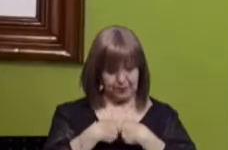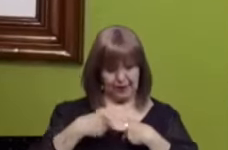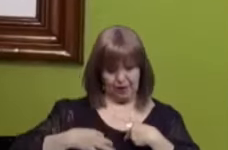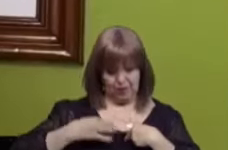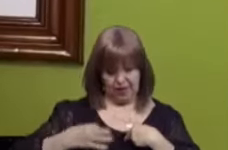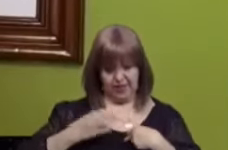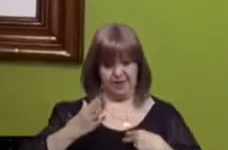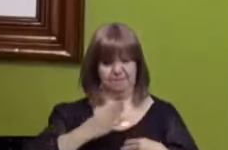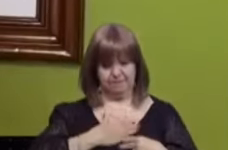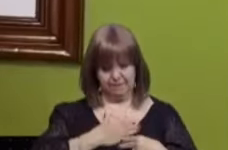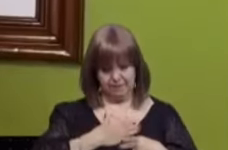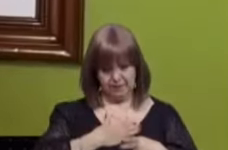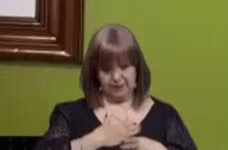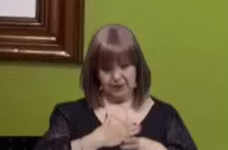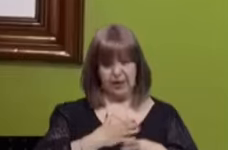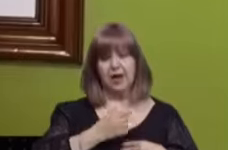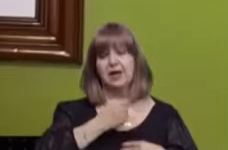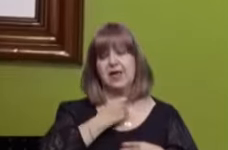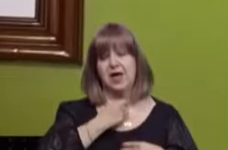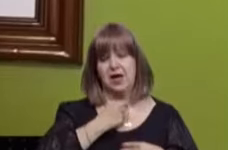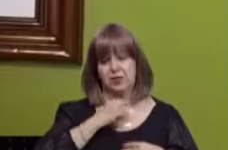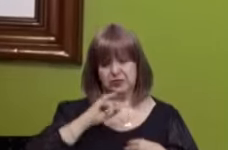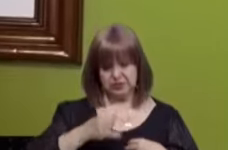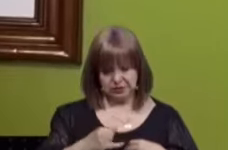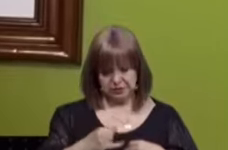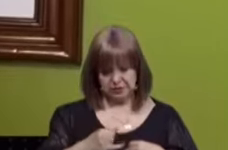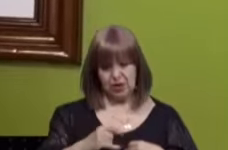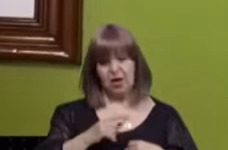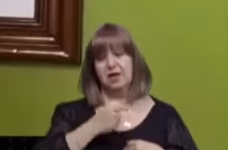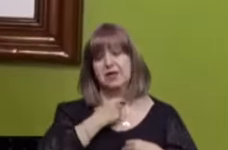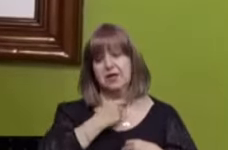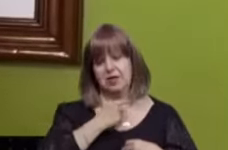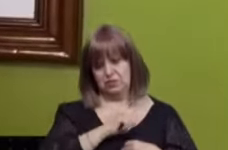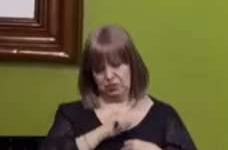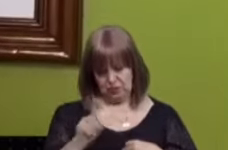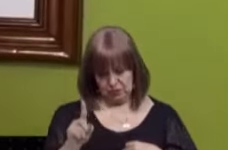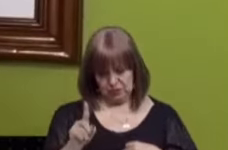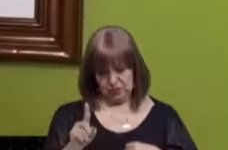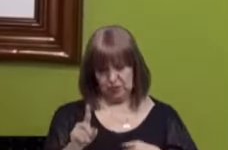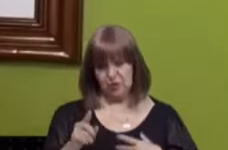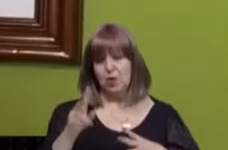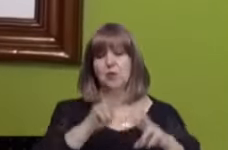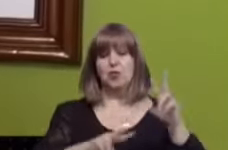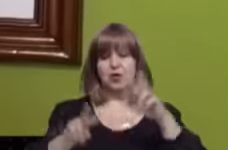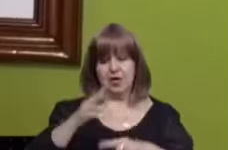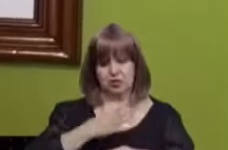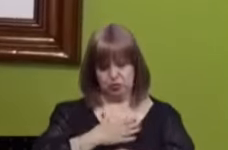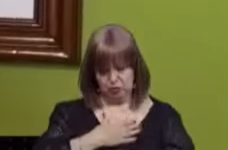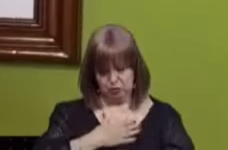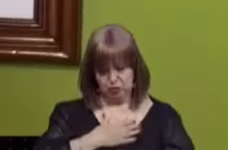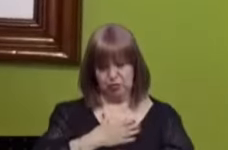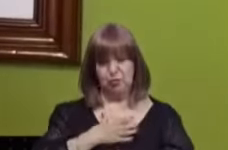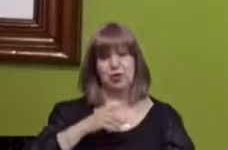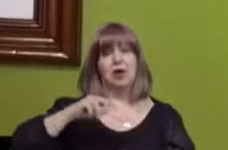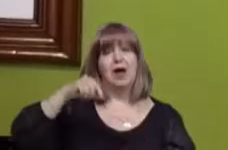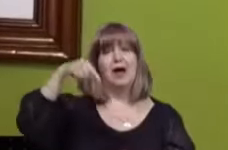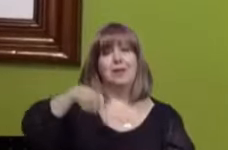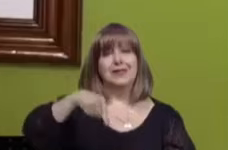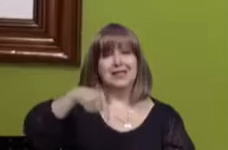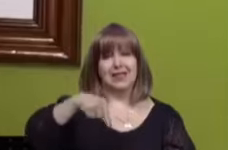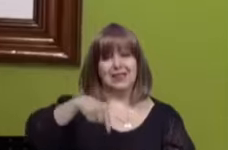vida, por tu propio deseo, por tus propias búsquedas en este momento presente. Por supuesto que siempre